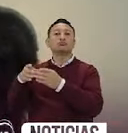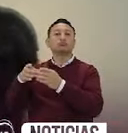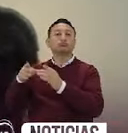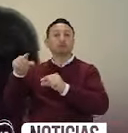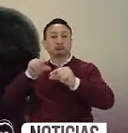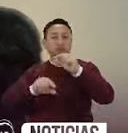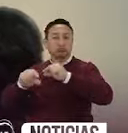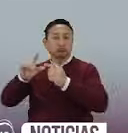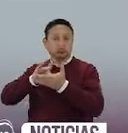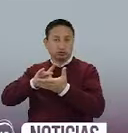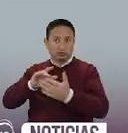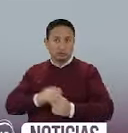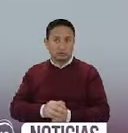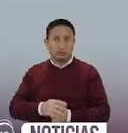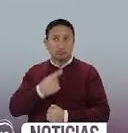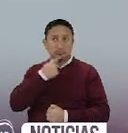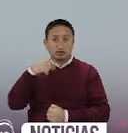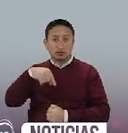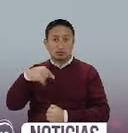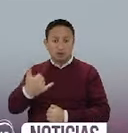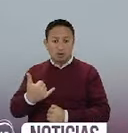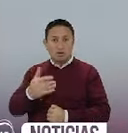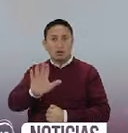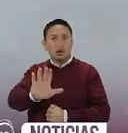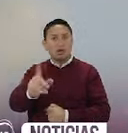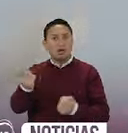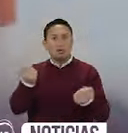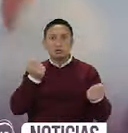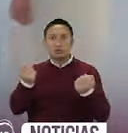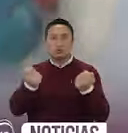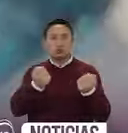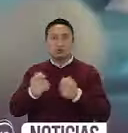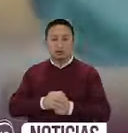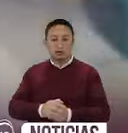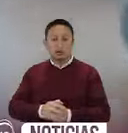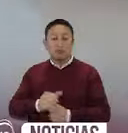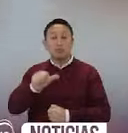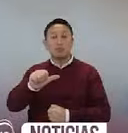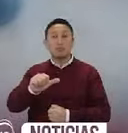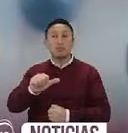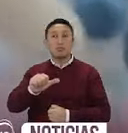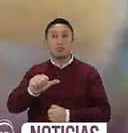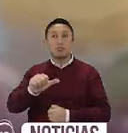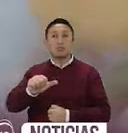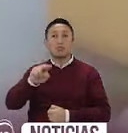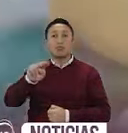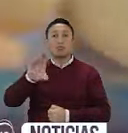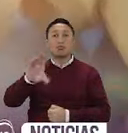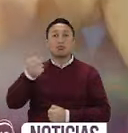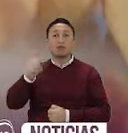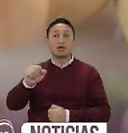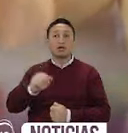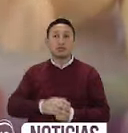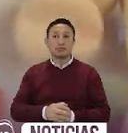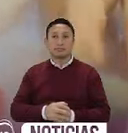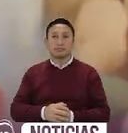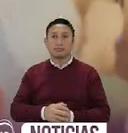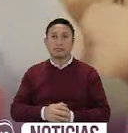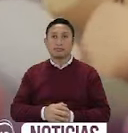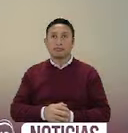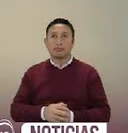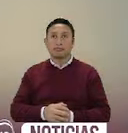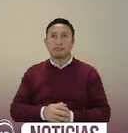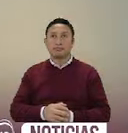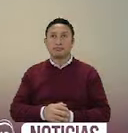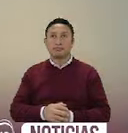Laboratorios Farmacéuticos, afirmó que se requiere un control más estricto por parte de la Agencia Nacional de Regulación, Control y Vigilancia Sanitaria,